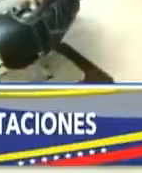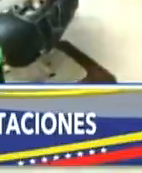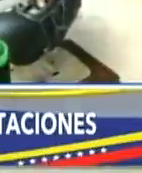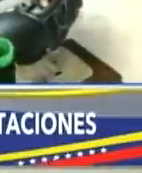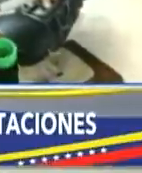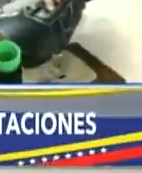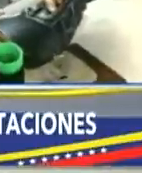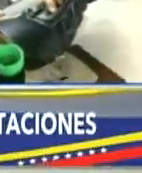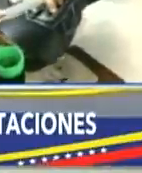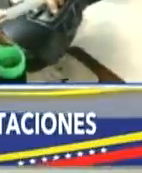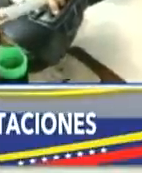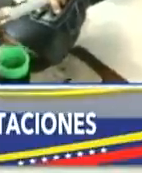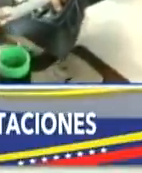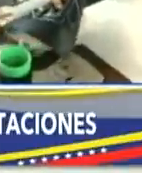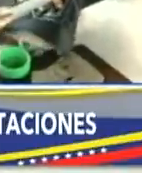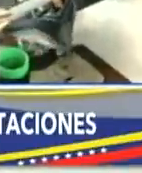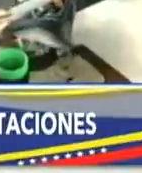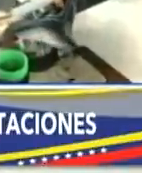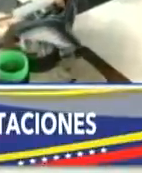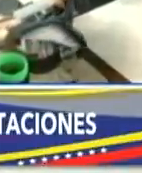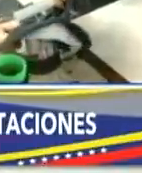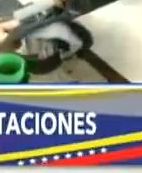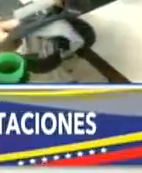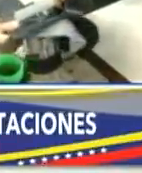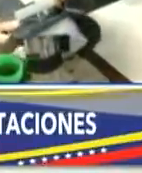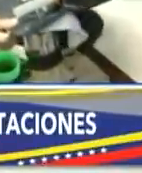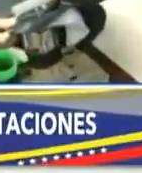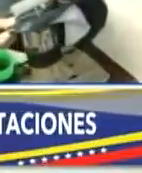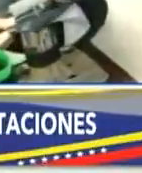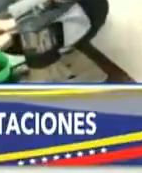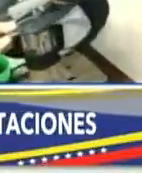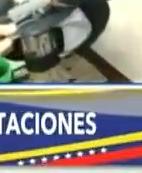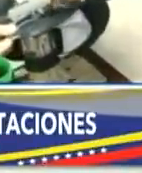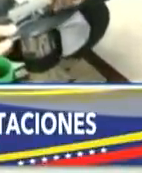Además, nosotros tenemos que llegar a una meta